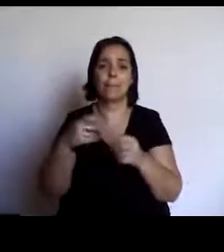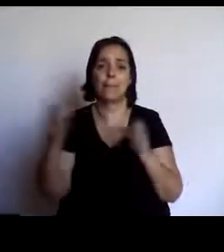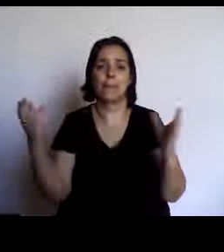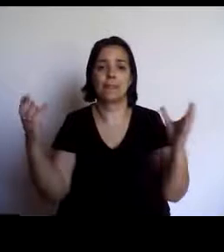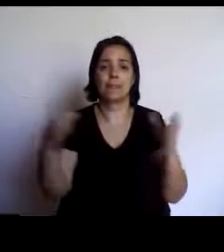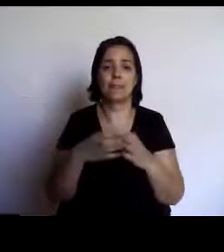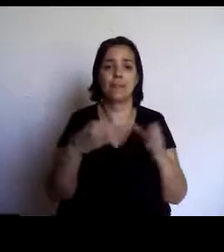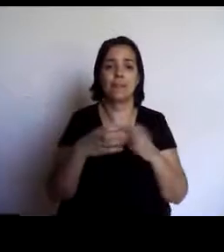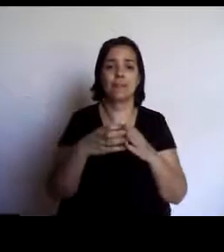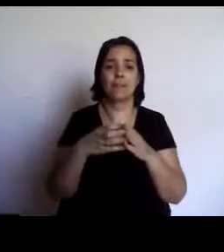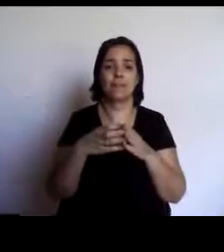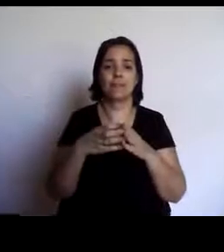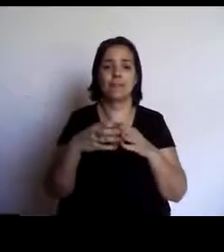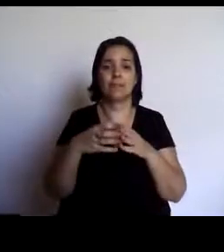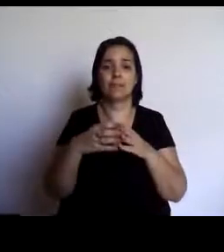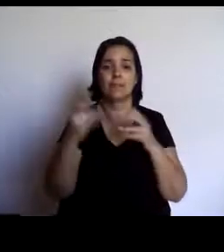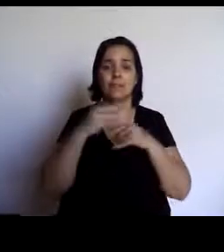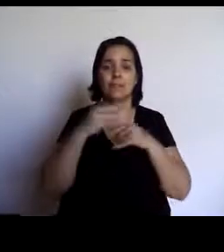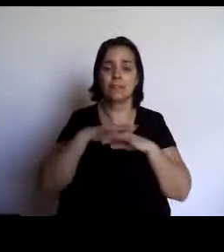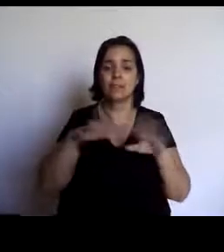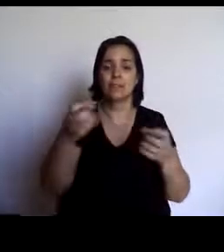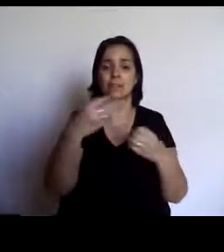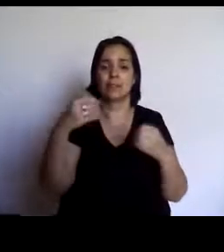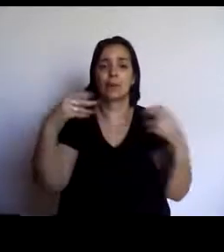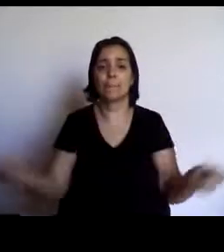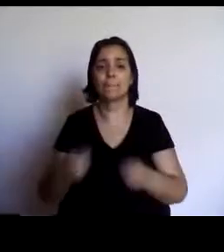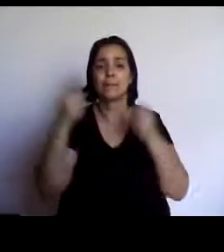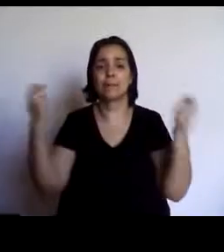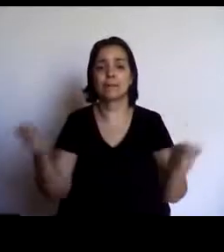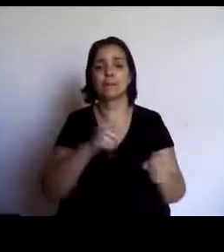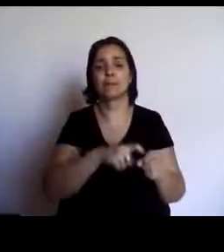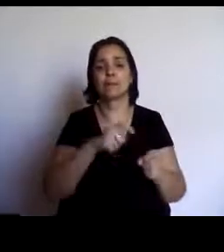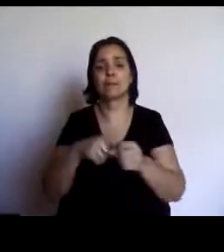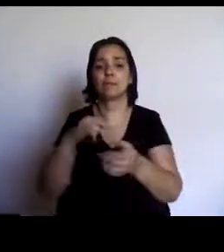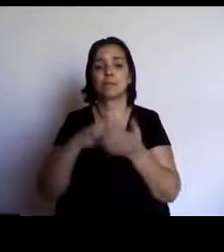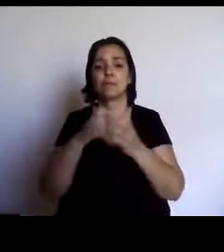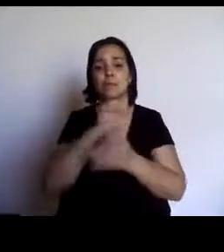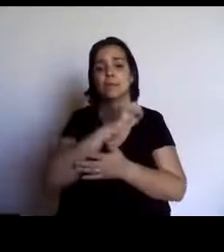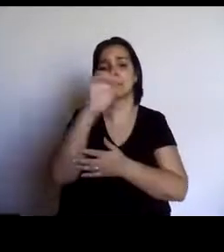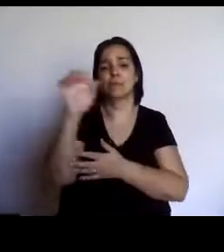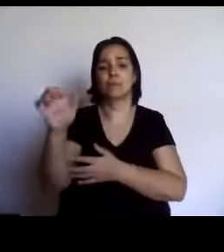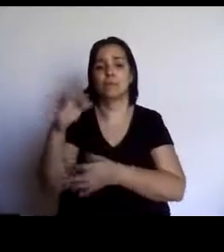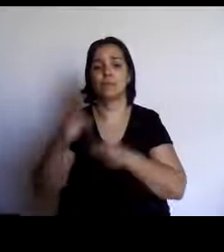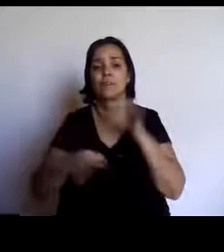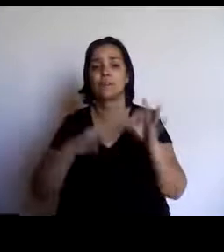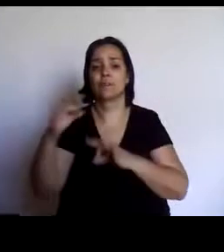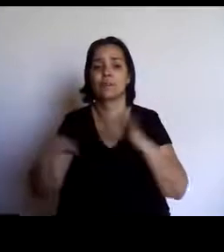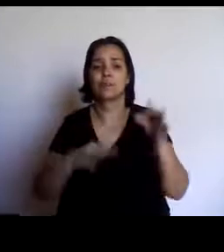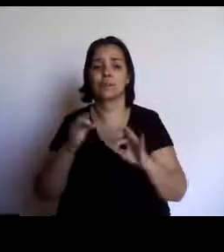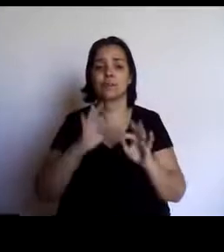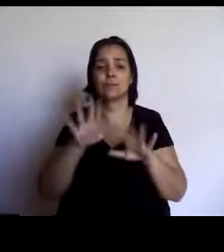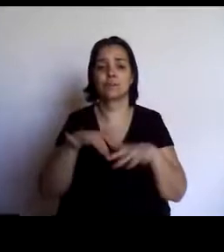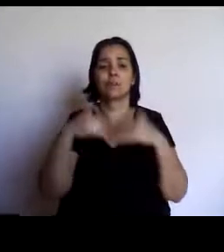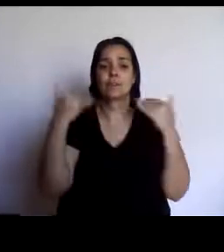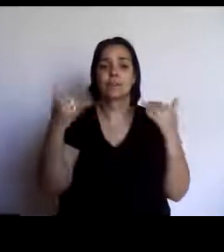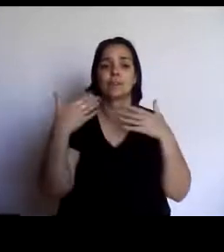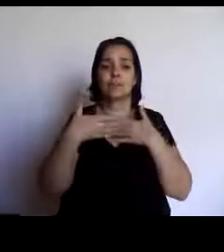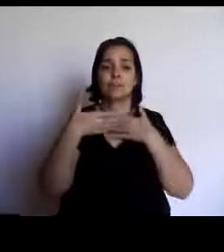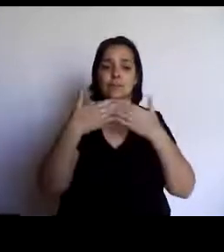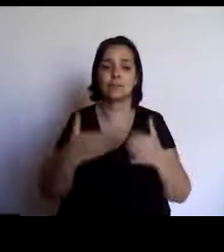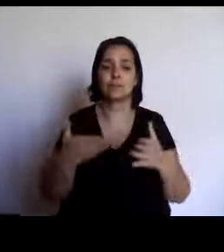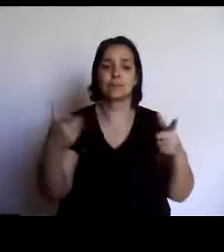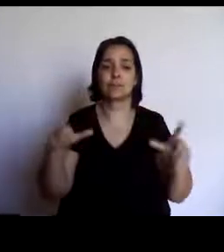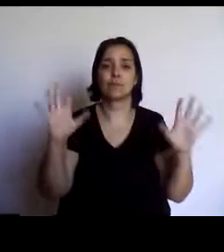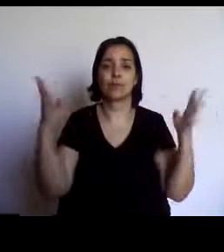reuniones, difusión de información, publicaciones, participación en proyectos europeos, organización de seminarios y apertura